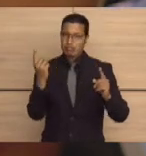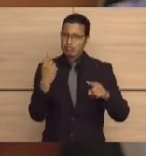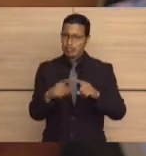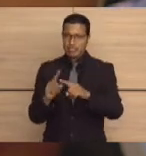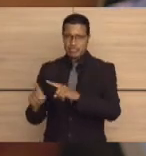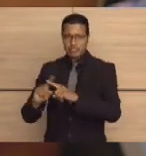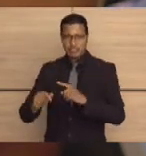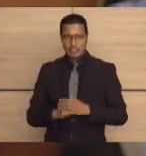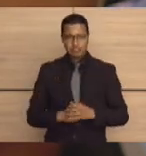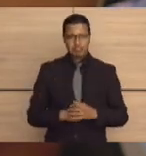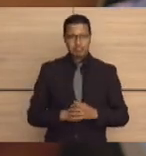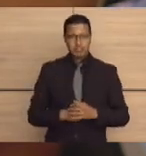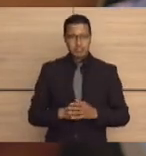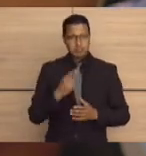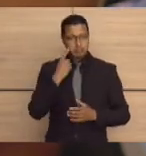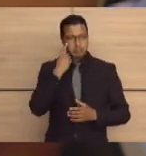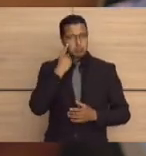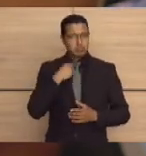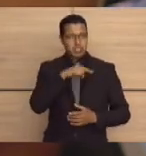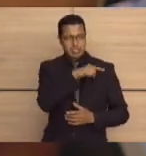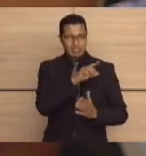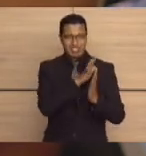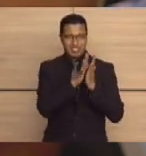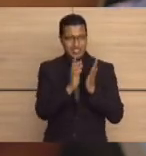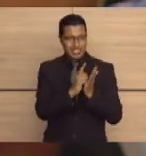dijo en algún momento de su libro Cosmos